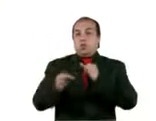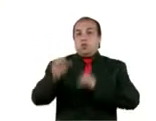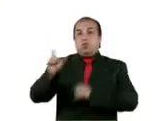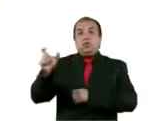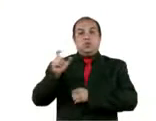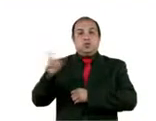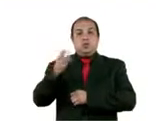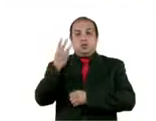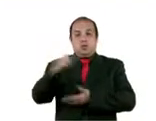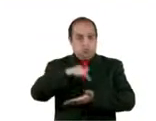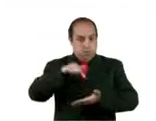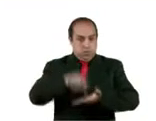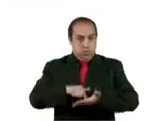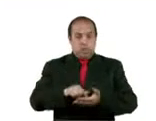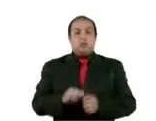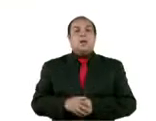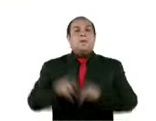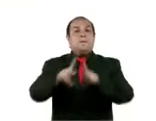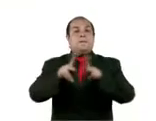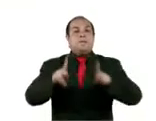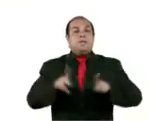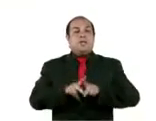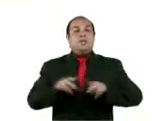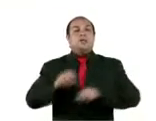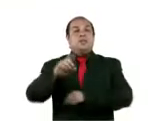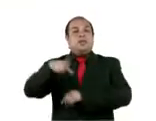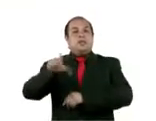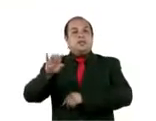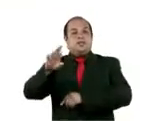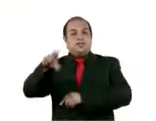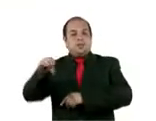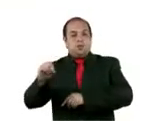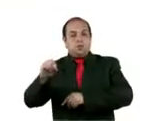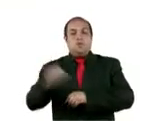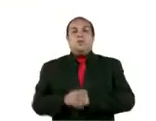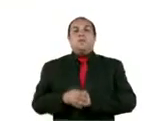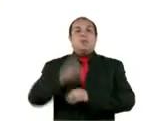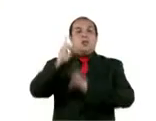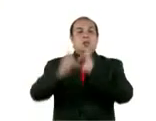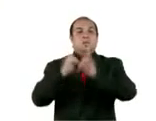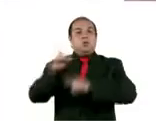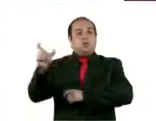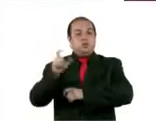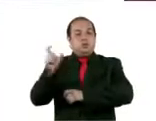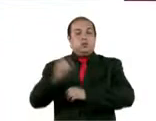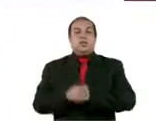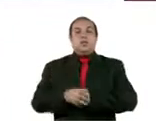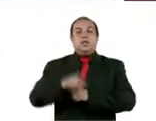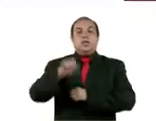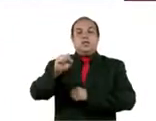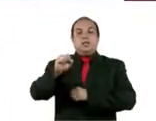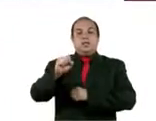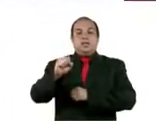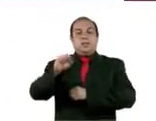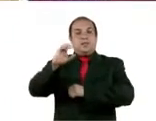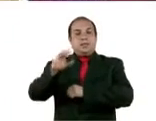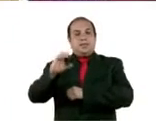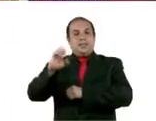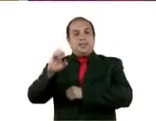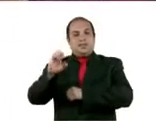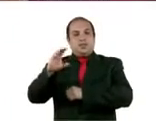a tener 3 sedes, que es la Plaza Quirino Mendoza, el Deportivo Xochimilco y el Secoy de San Mateo,